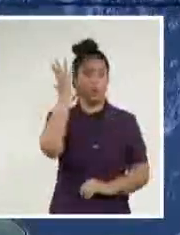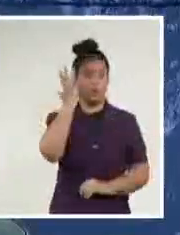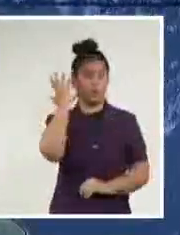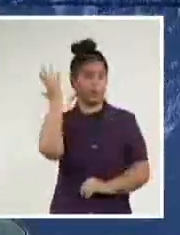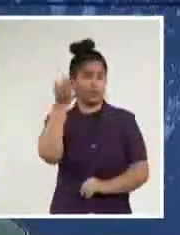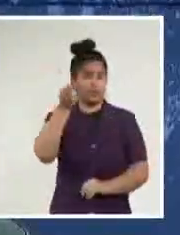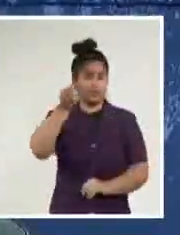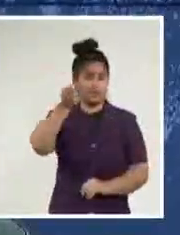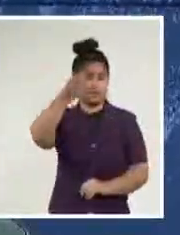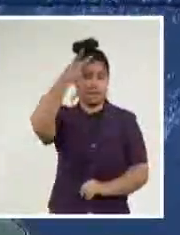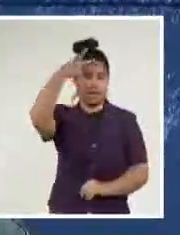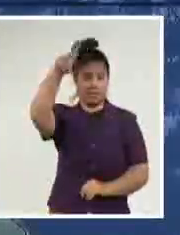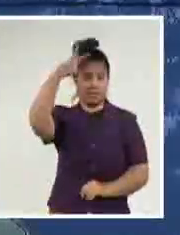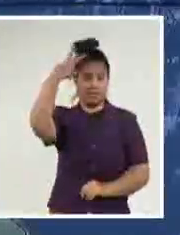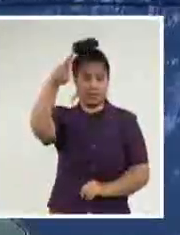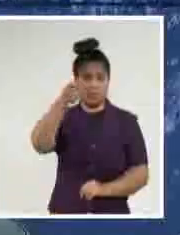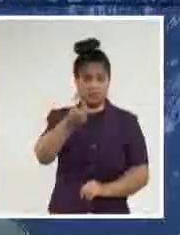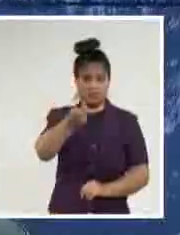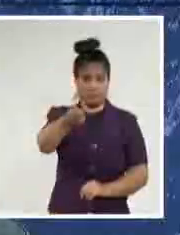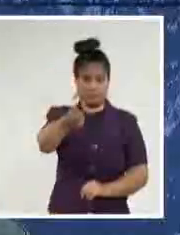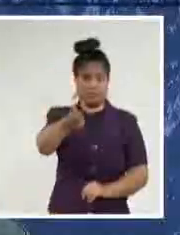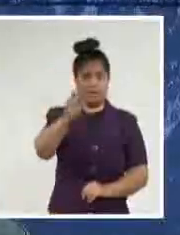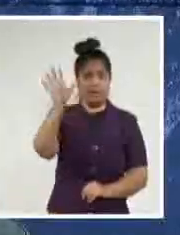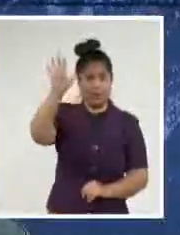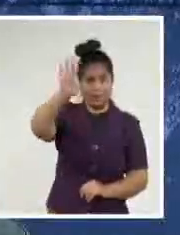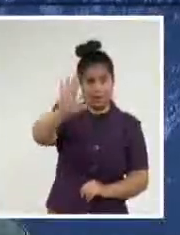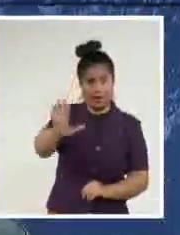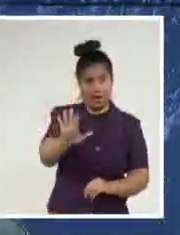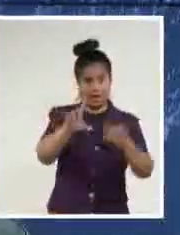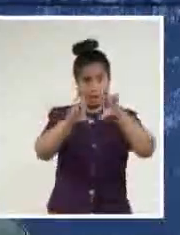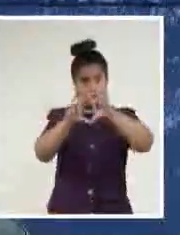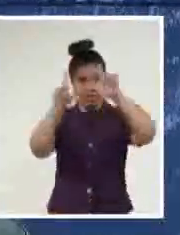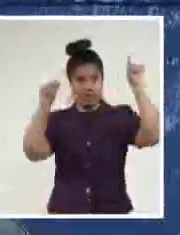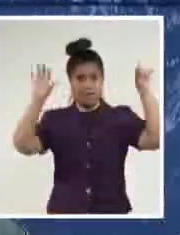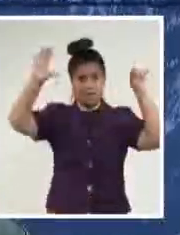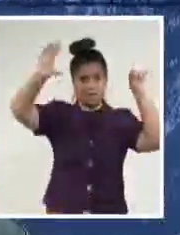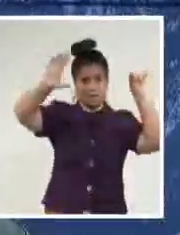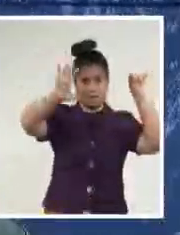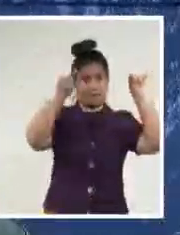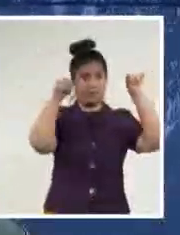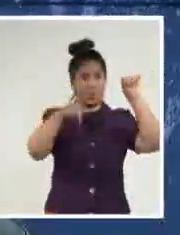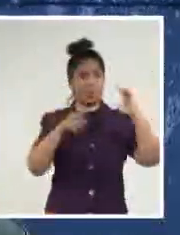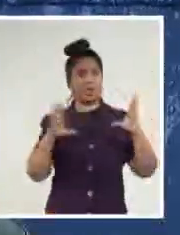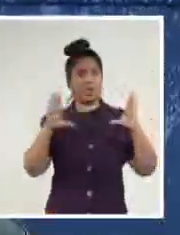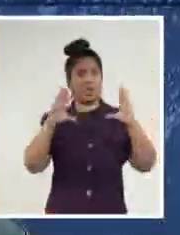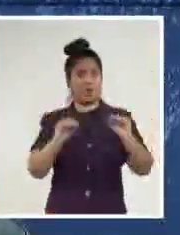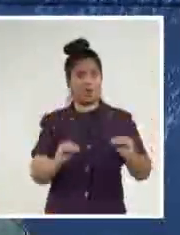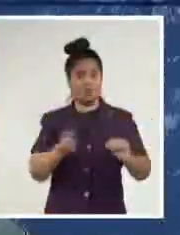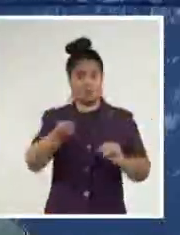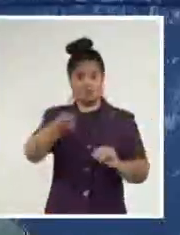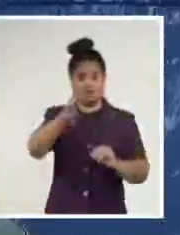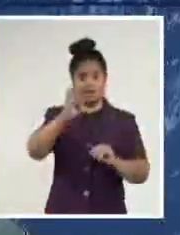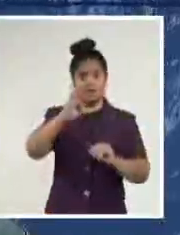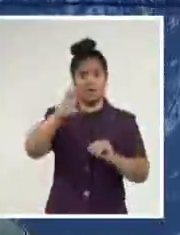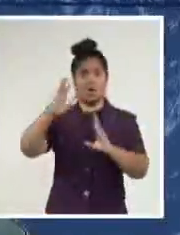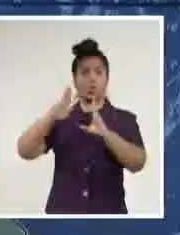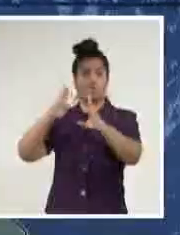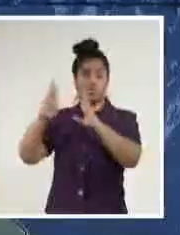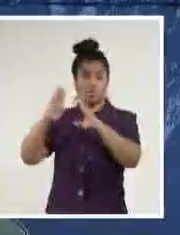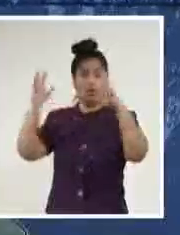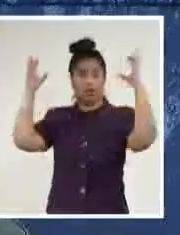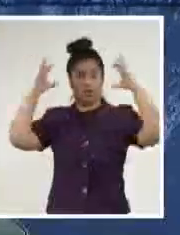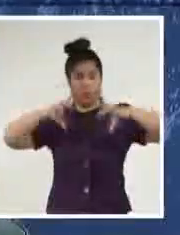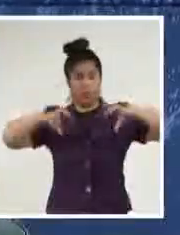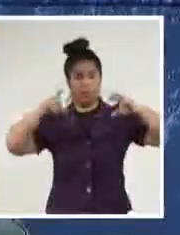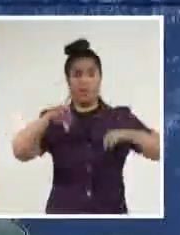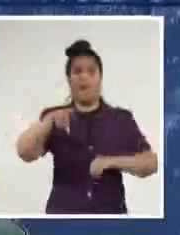de México, va a continuar avanzando lentamente hacia el este, se aproximará en la noche de hoy al extremo más occidental, generando aisladas lluvias en la provincia de Pinal del